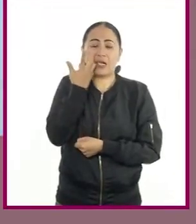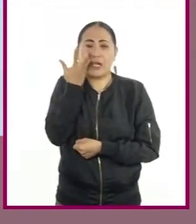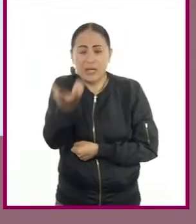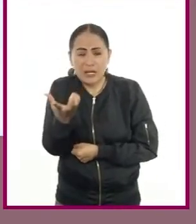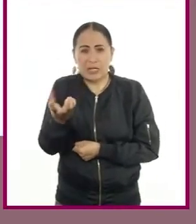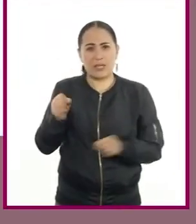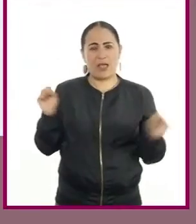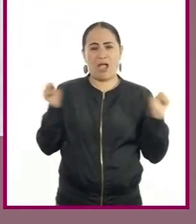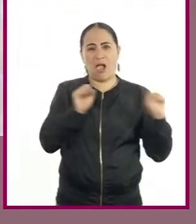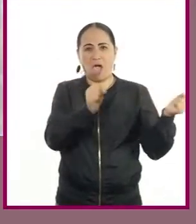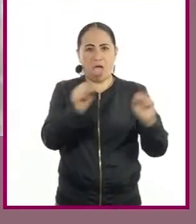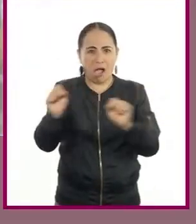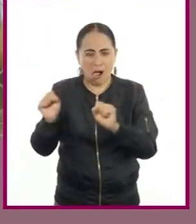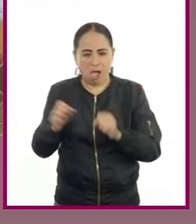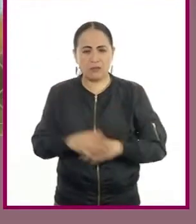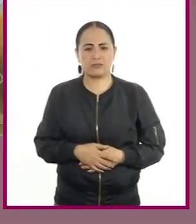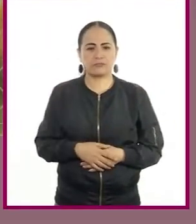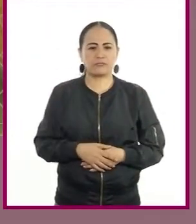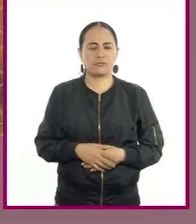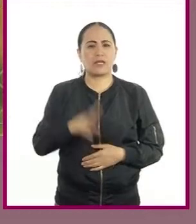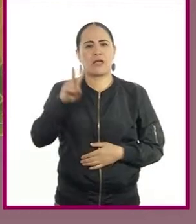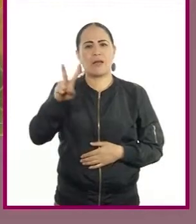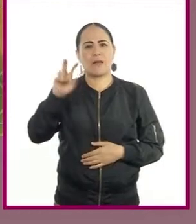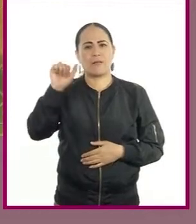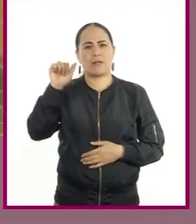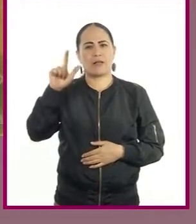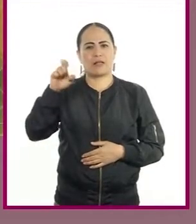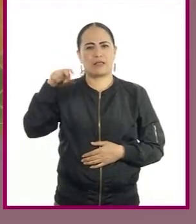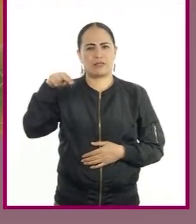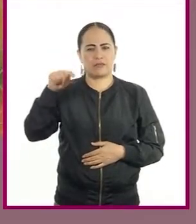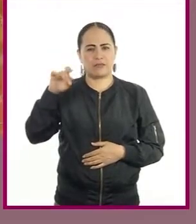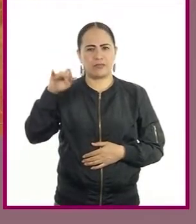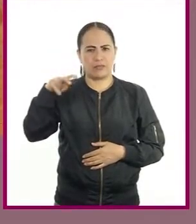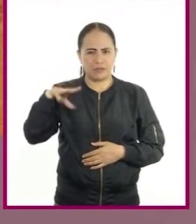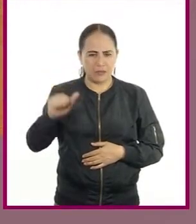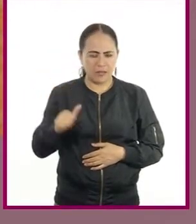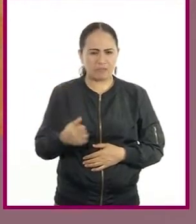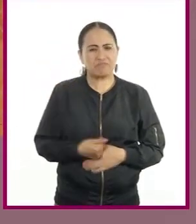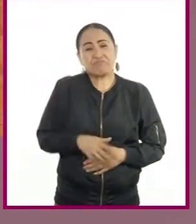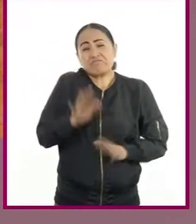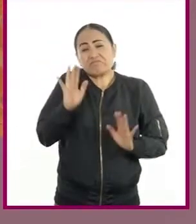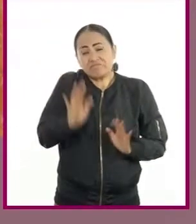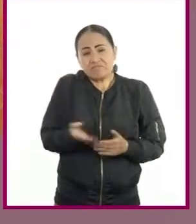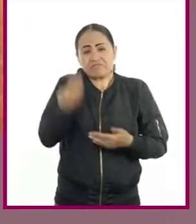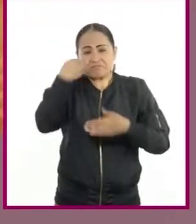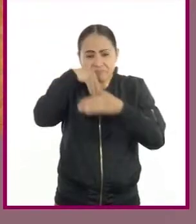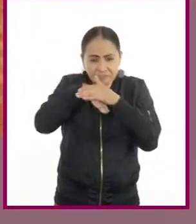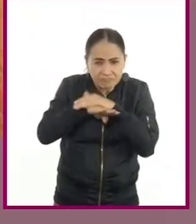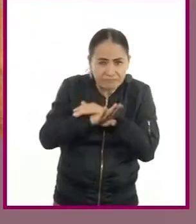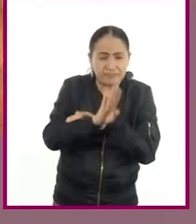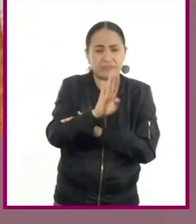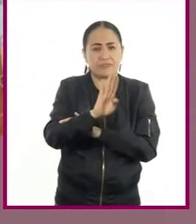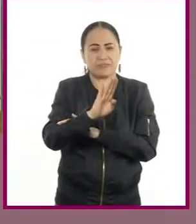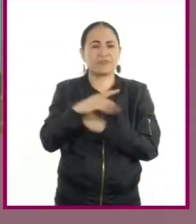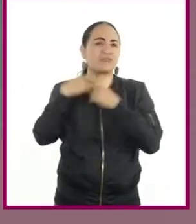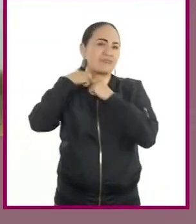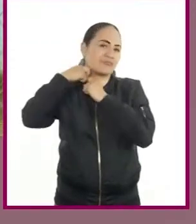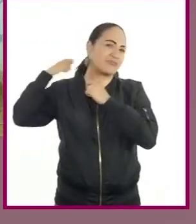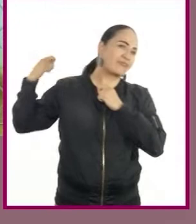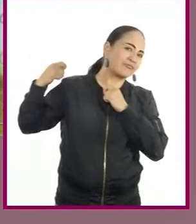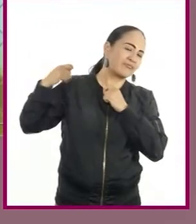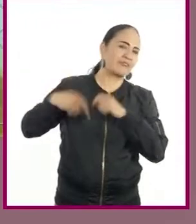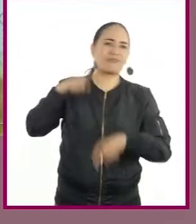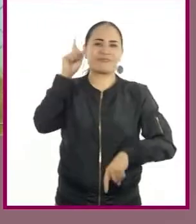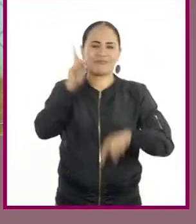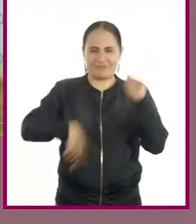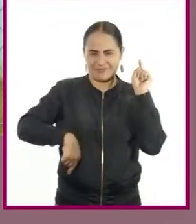ponerse a jugar. Valentina decidió entonces adentrarse en el parque y quitarle la correa a Rufo para que